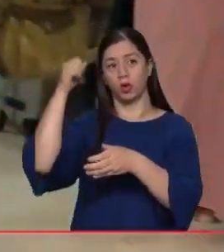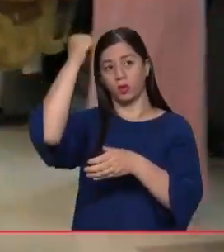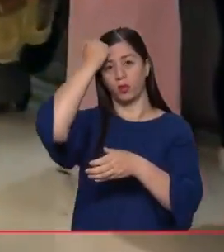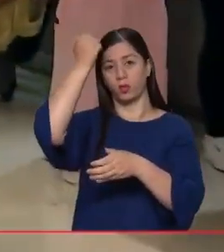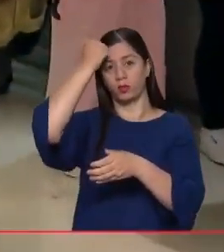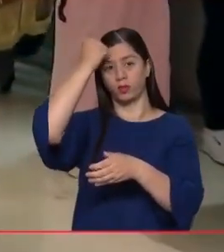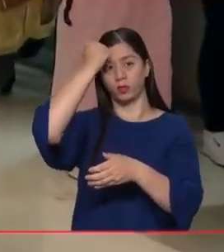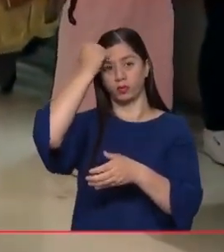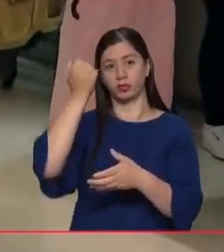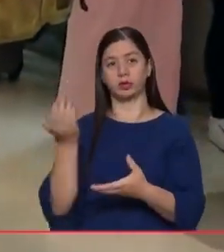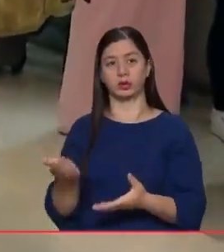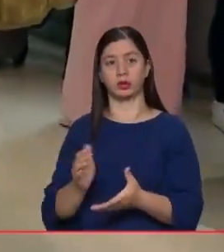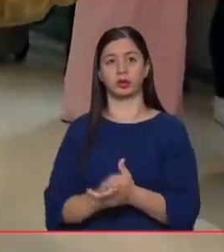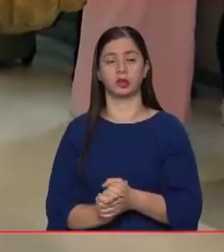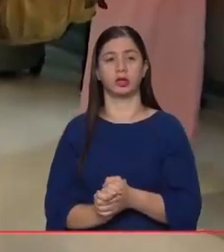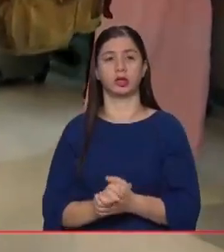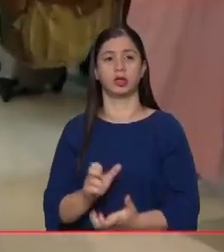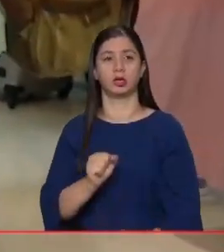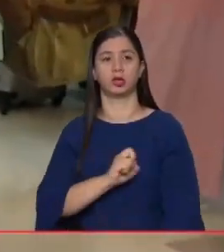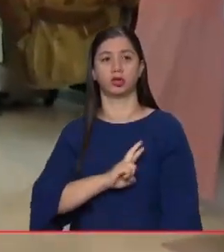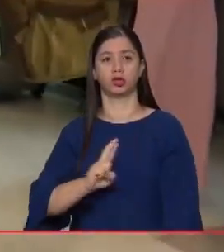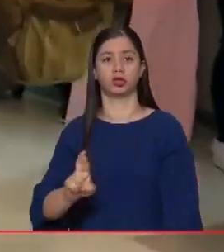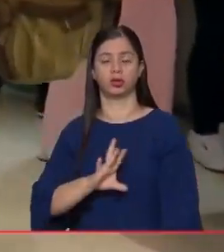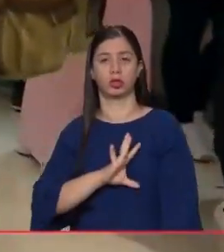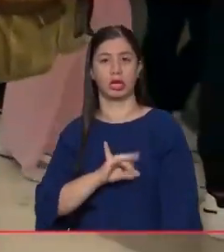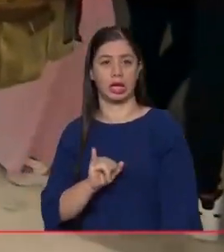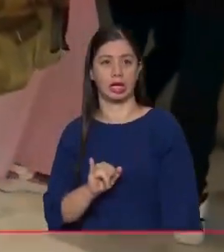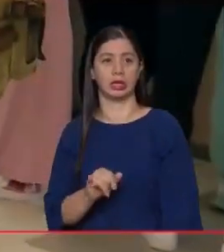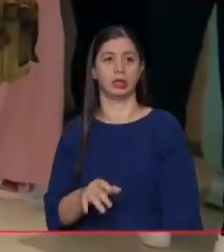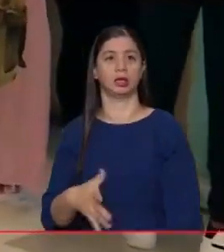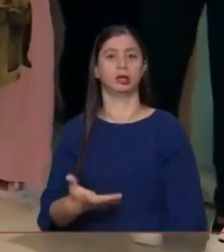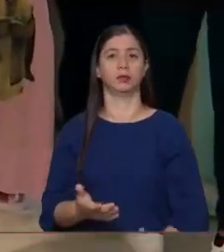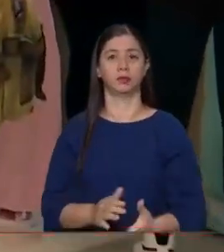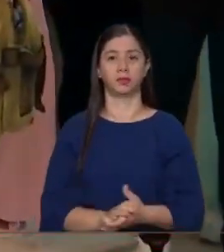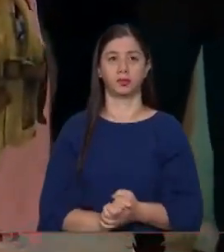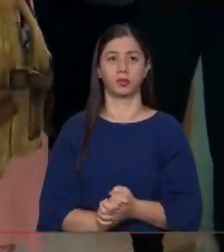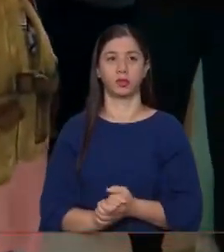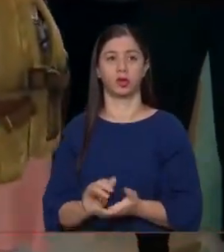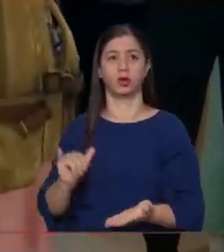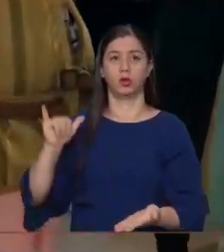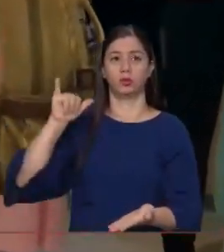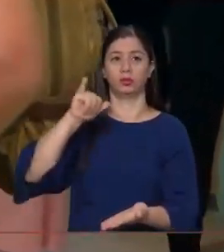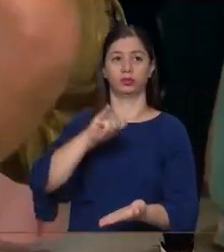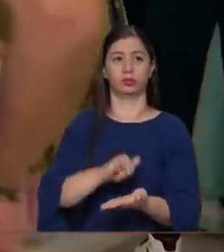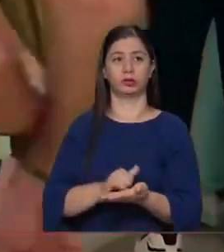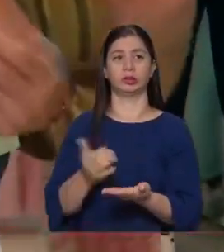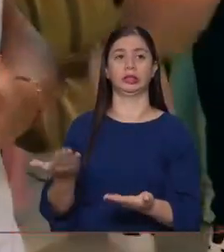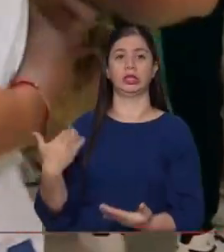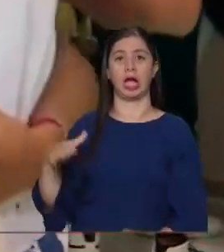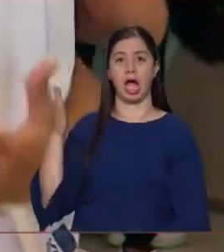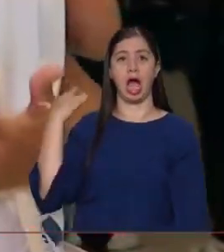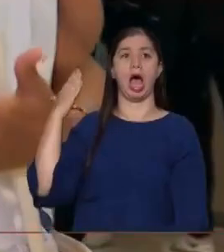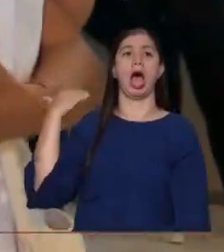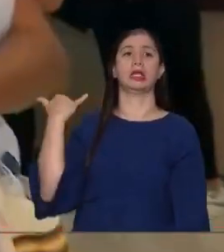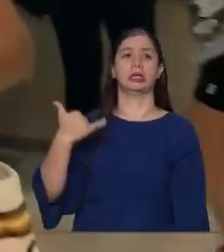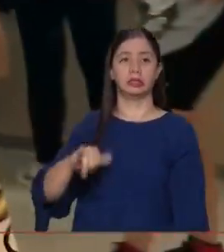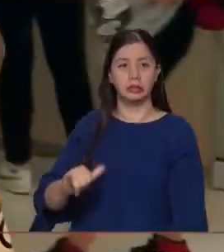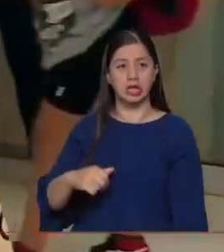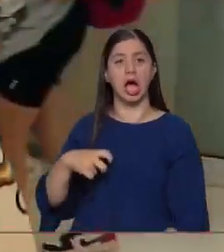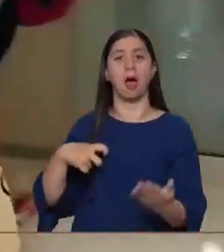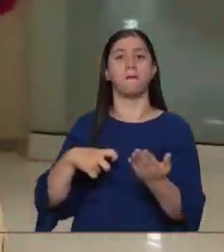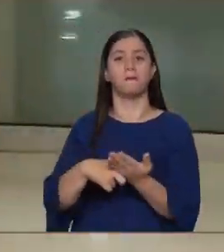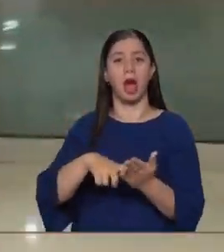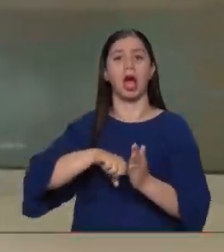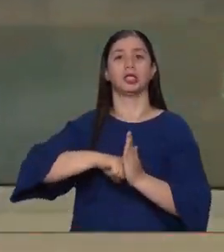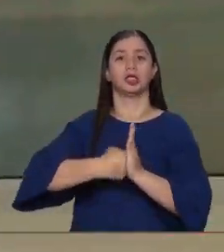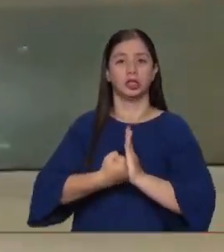de una institución educativa del sur de Cali que tiene programado un viaje, ya lo habían hecho con anterioridad, reservado los tiquetes y